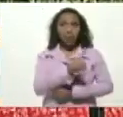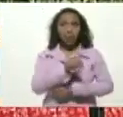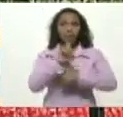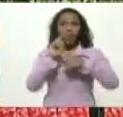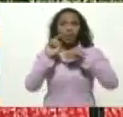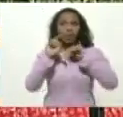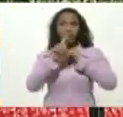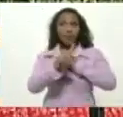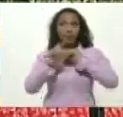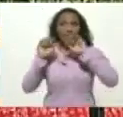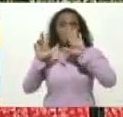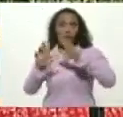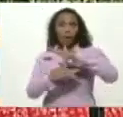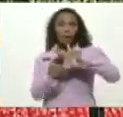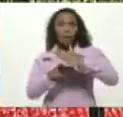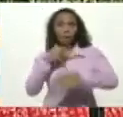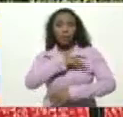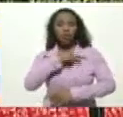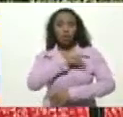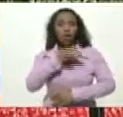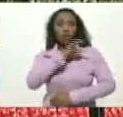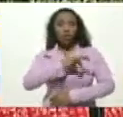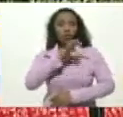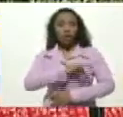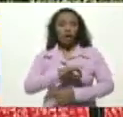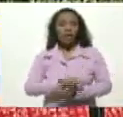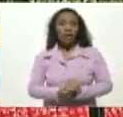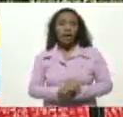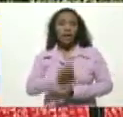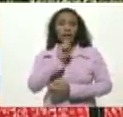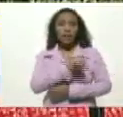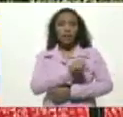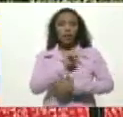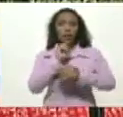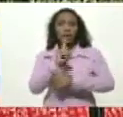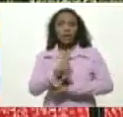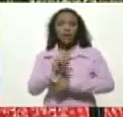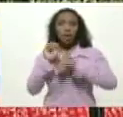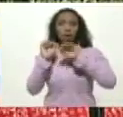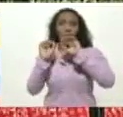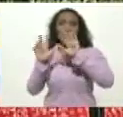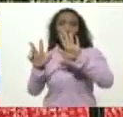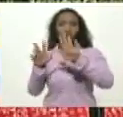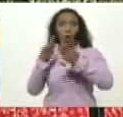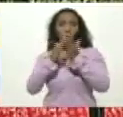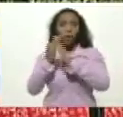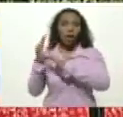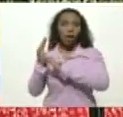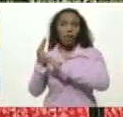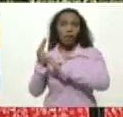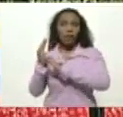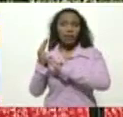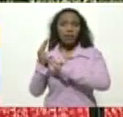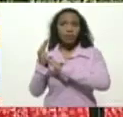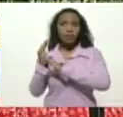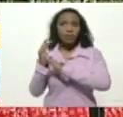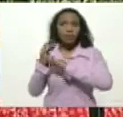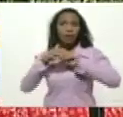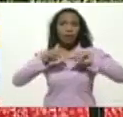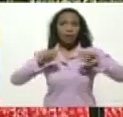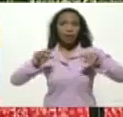118 bases de misiones socialistas en 118 comunidades del